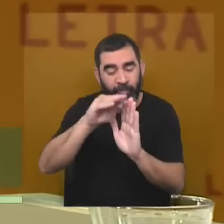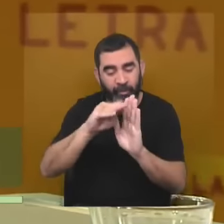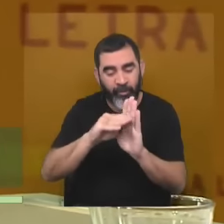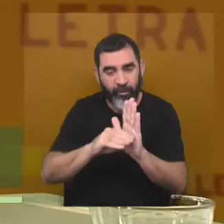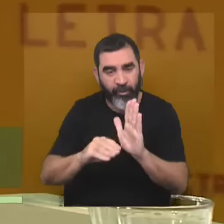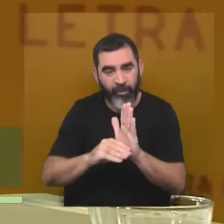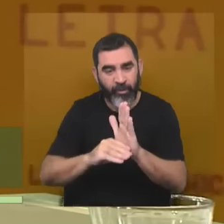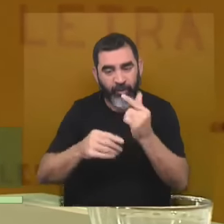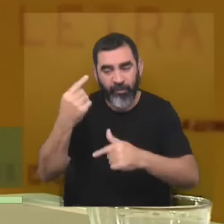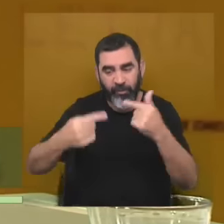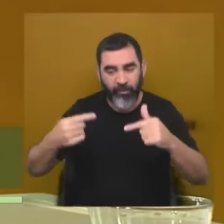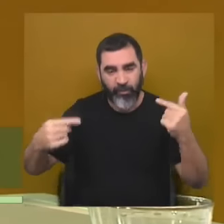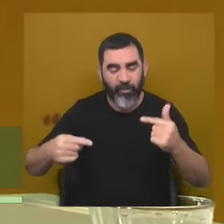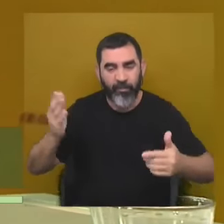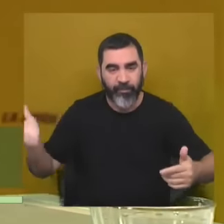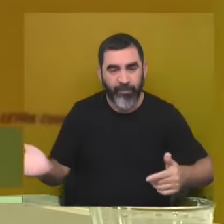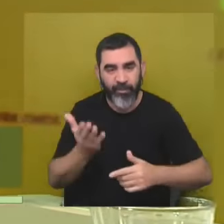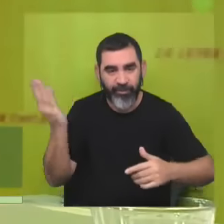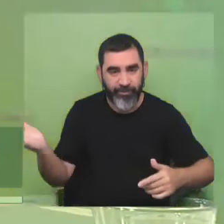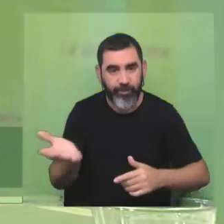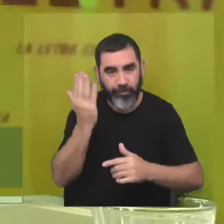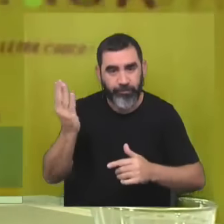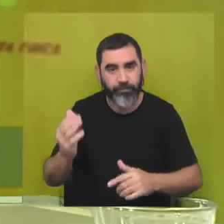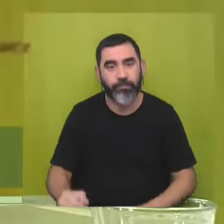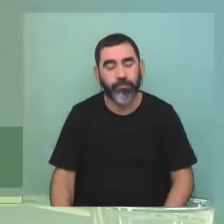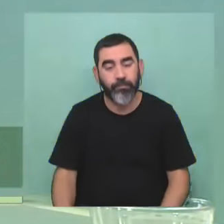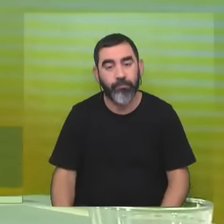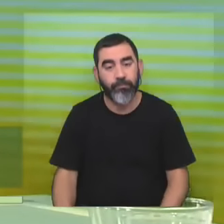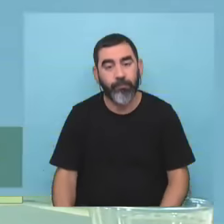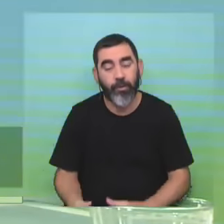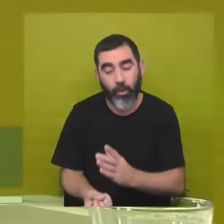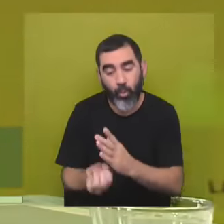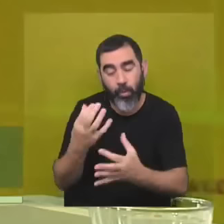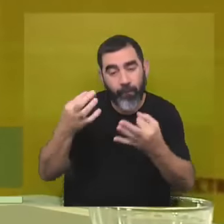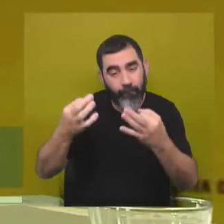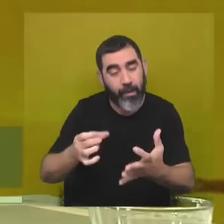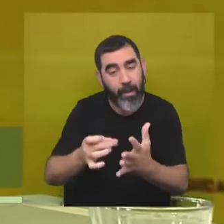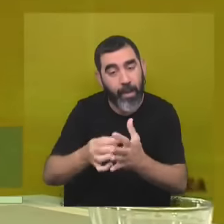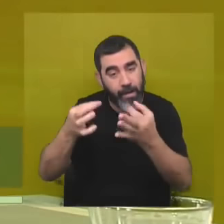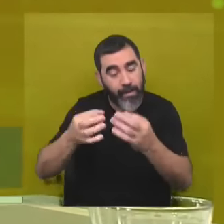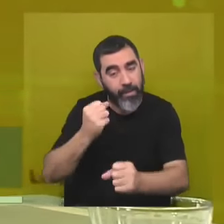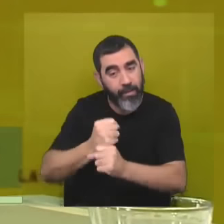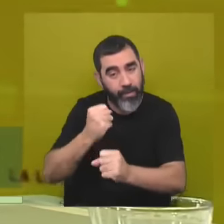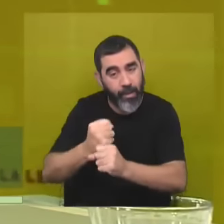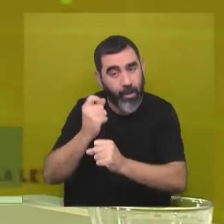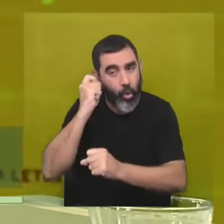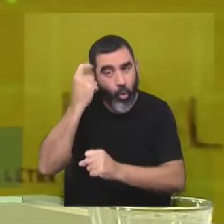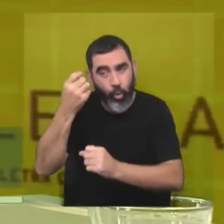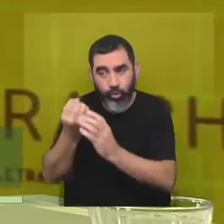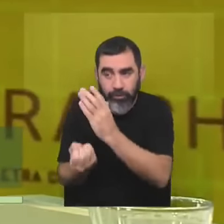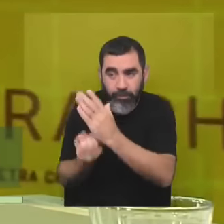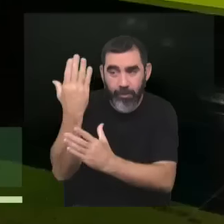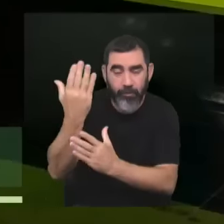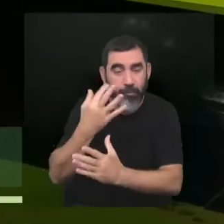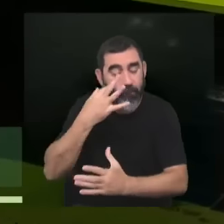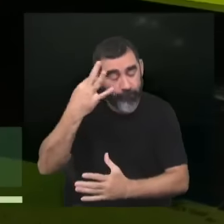lo que hace la diversificación de la matriz productiva lo que hace a la generación de empleo de calidad con Innovación con imento para